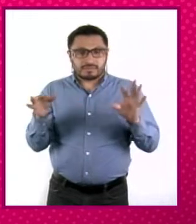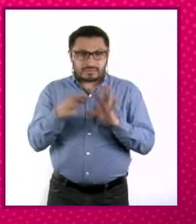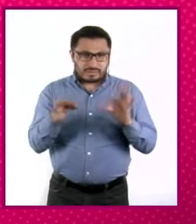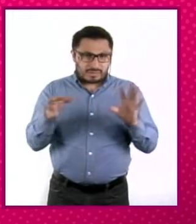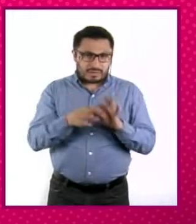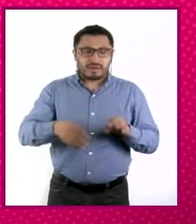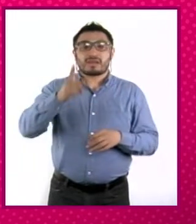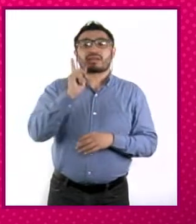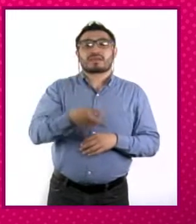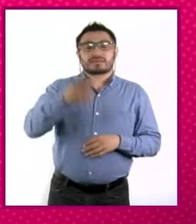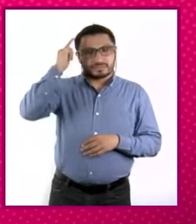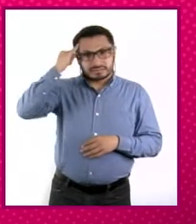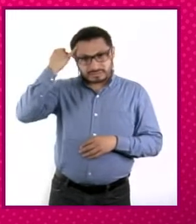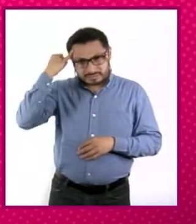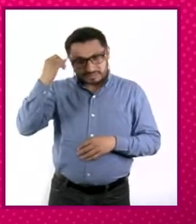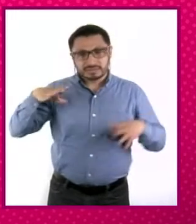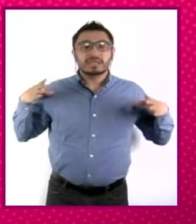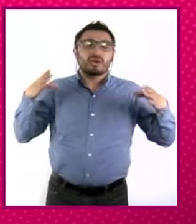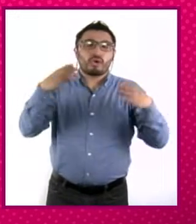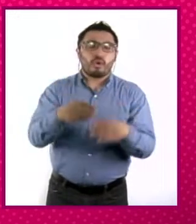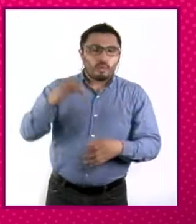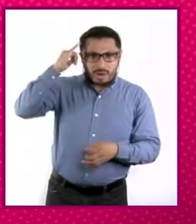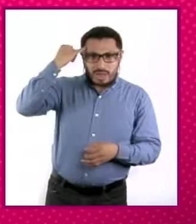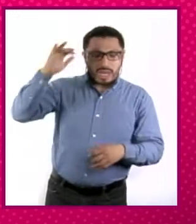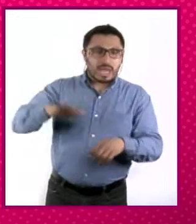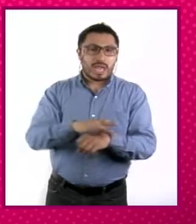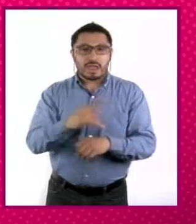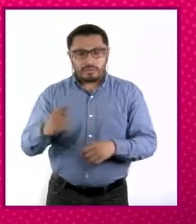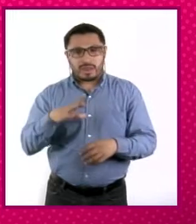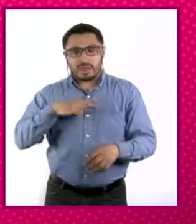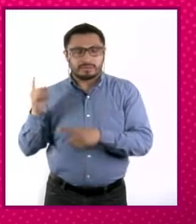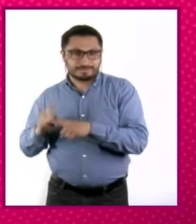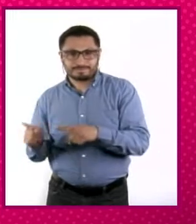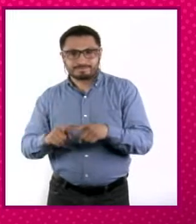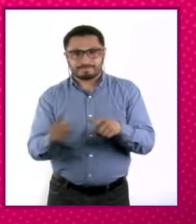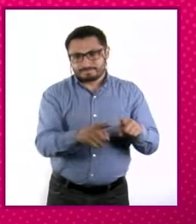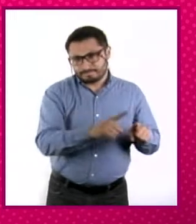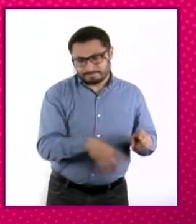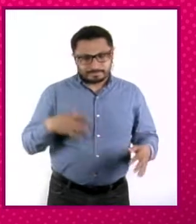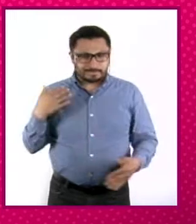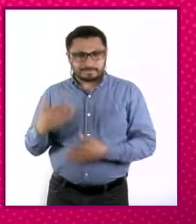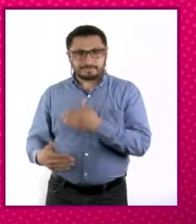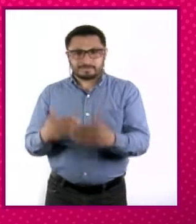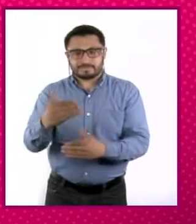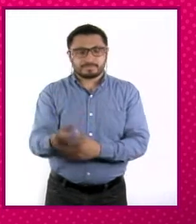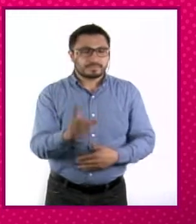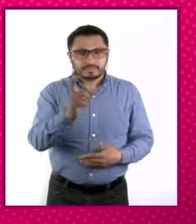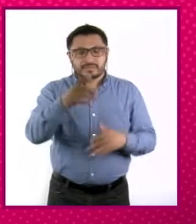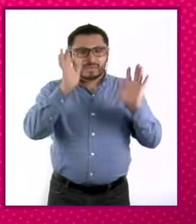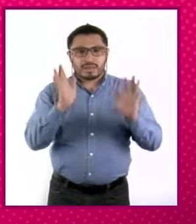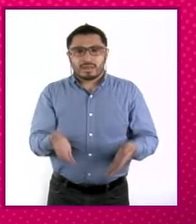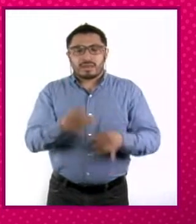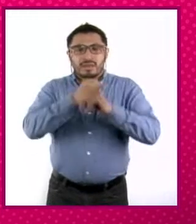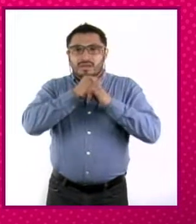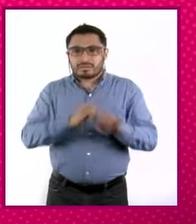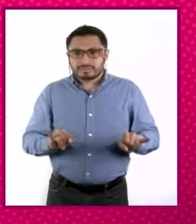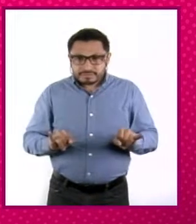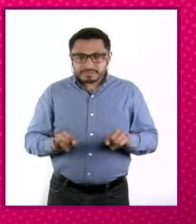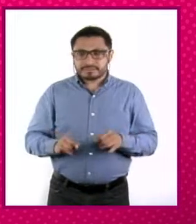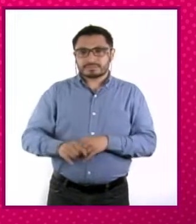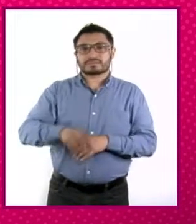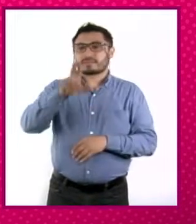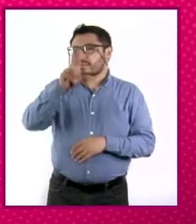un indígena y qué es una comunidad indígena, porque eso ha ido variando con el tiempo y cuando vino ya la independencia ya no